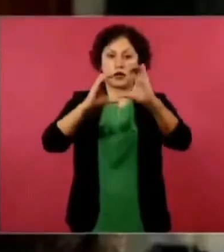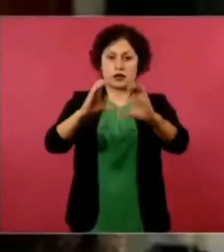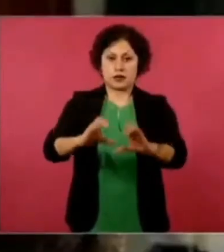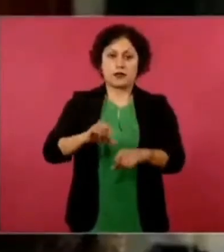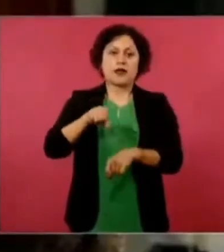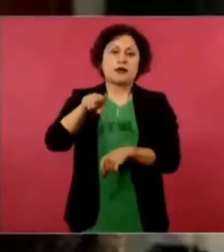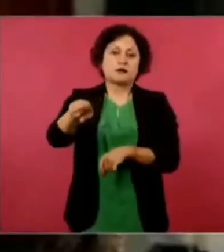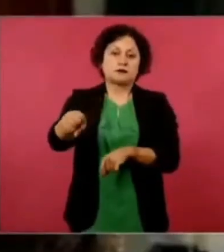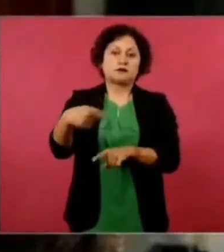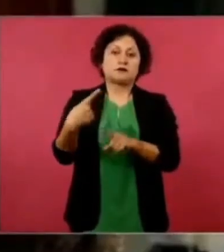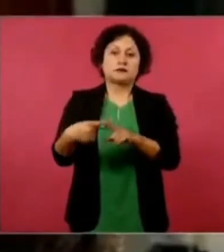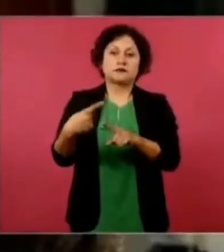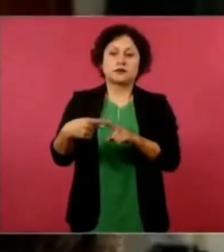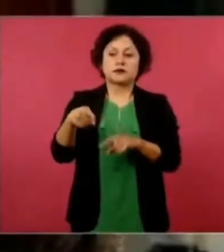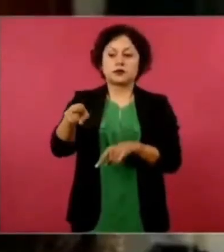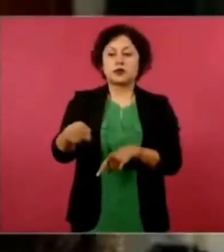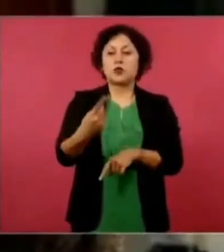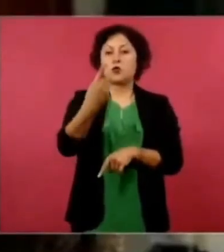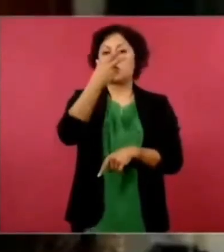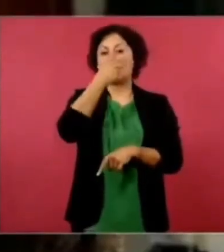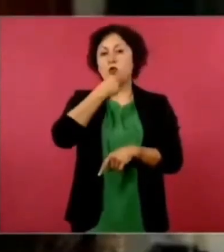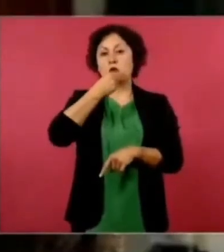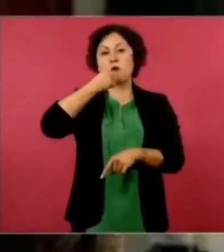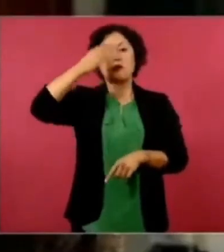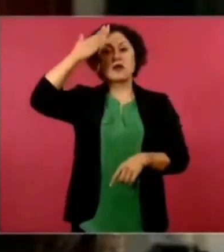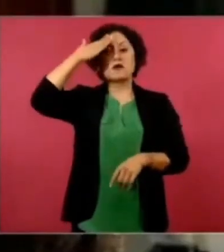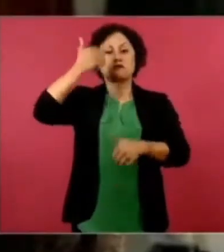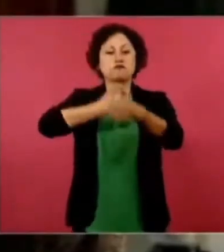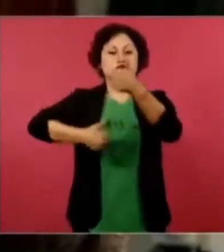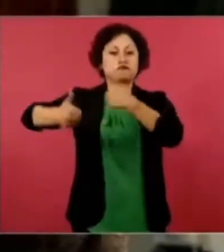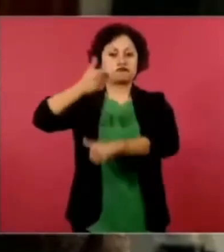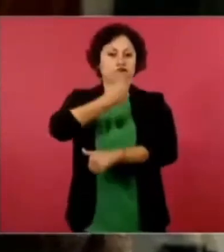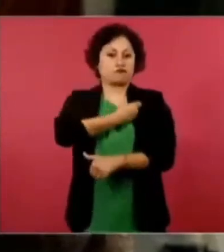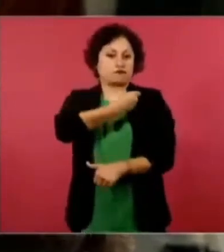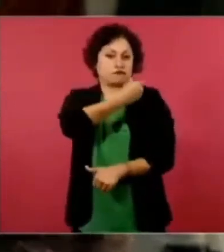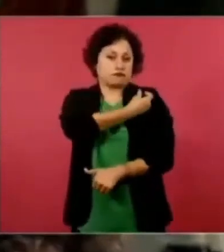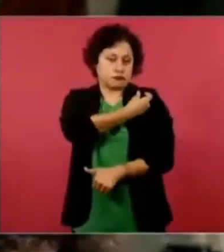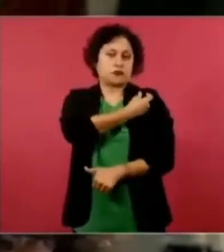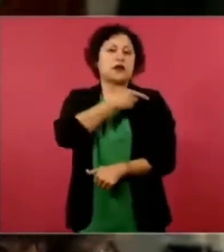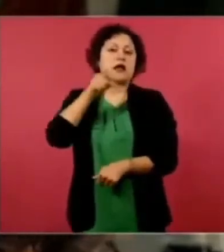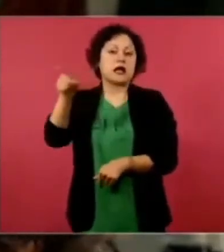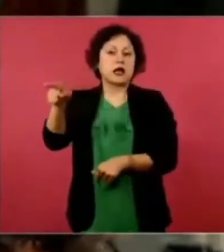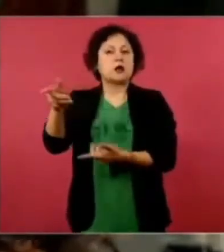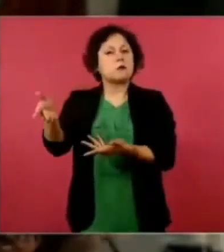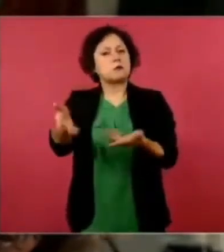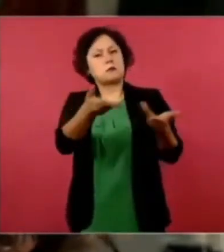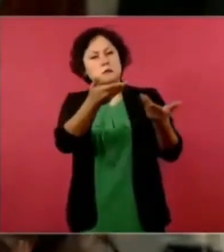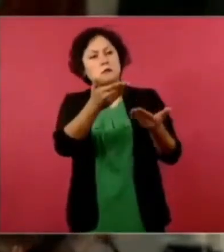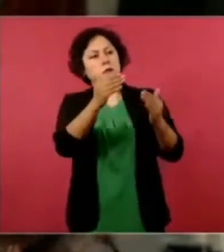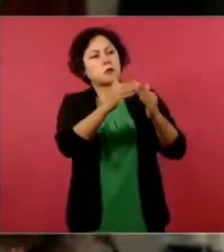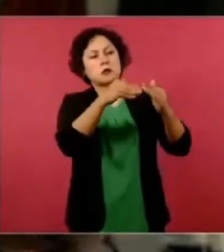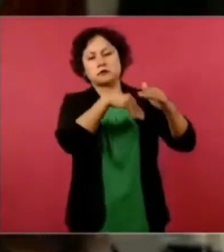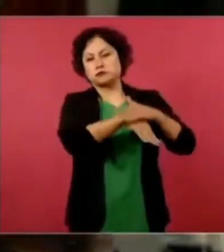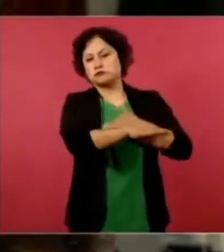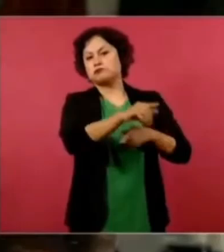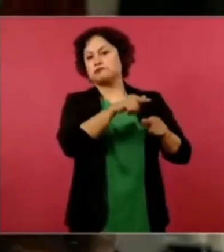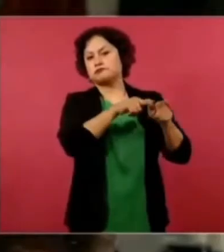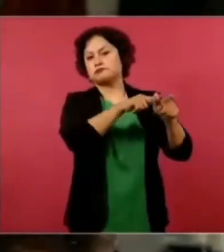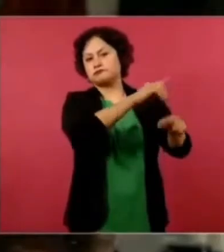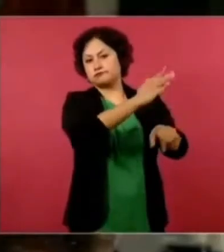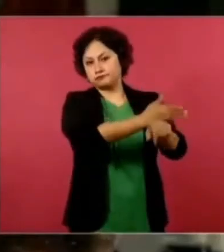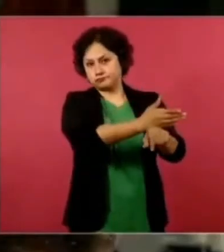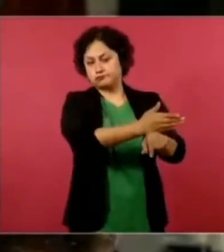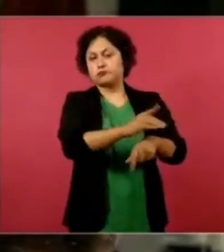su domicilio un sargento segundo, y también se ratificó el amparo del